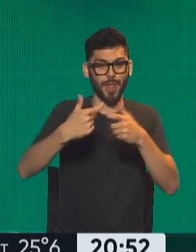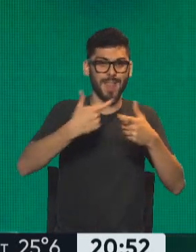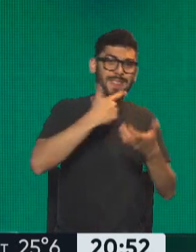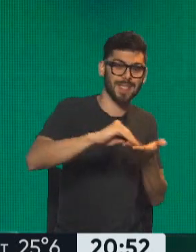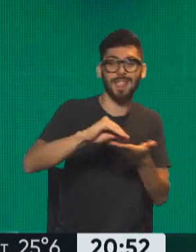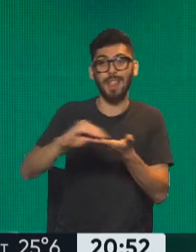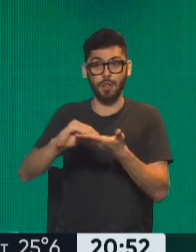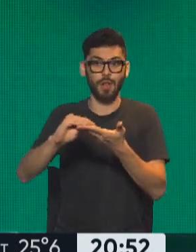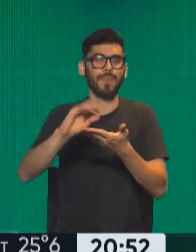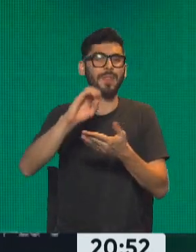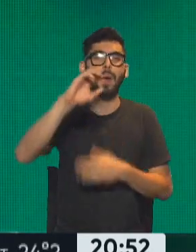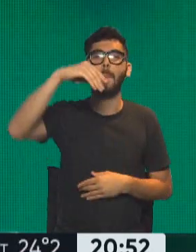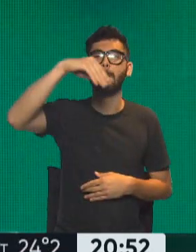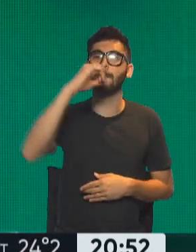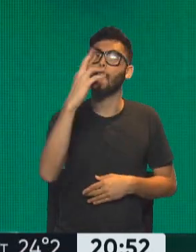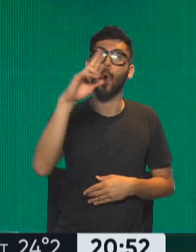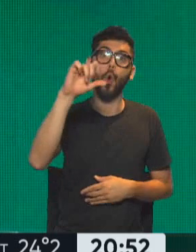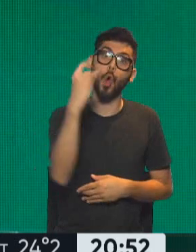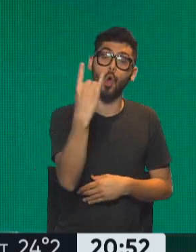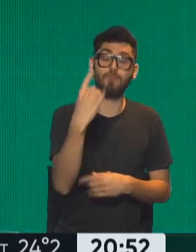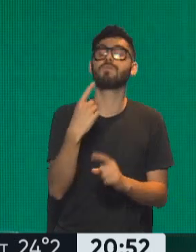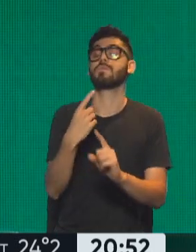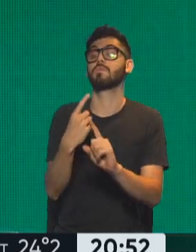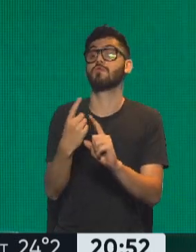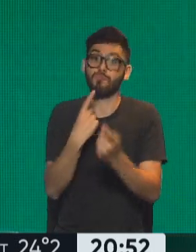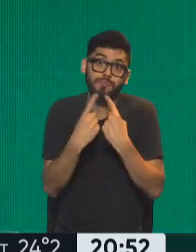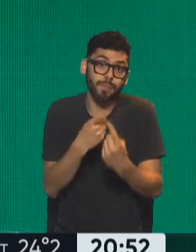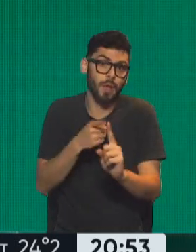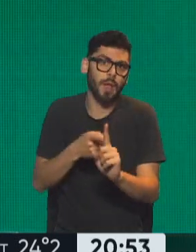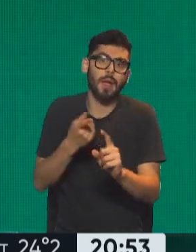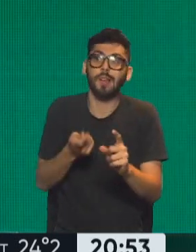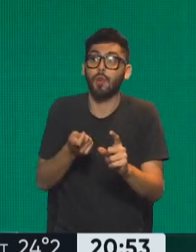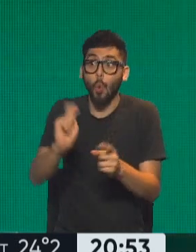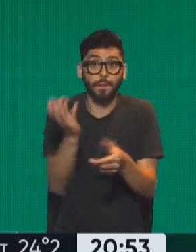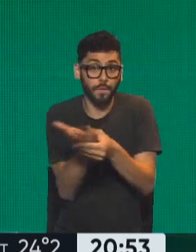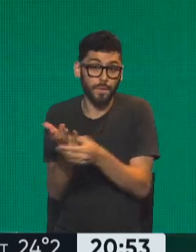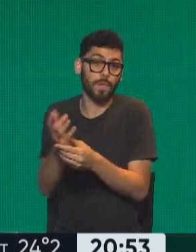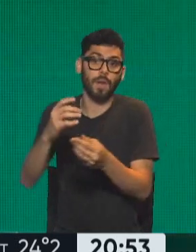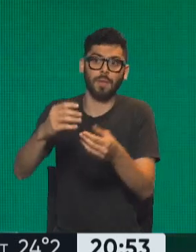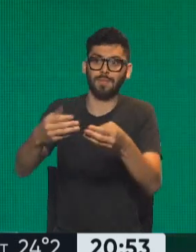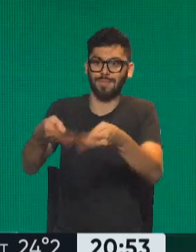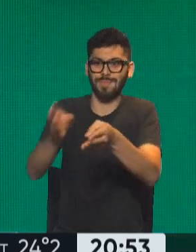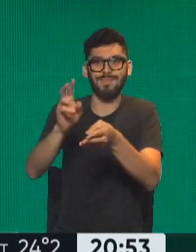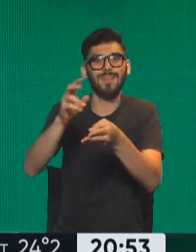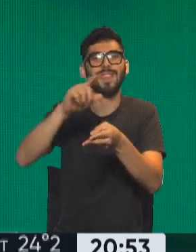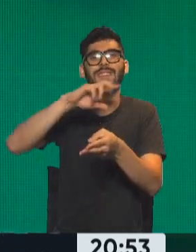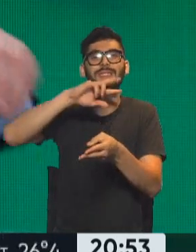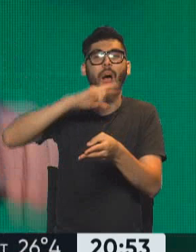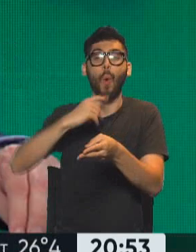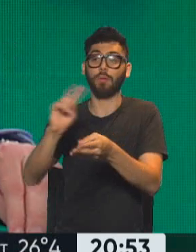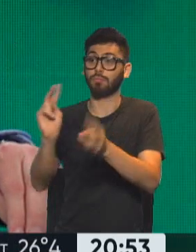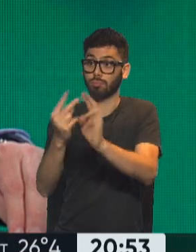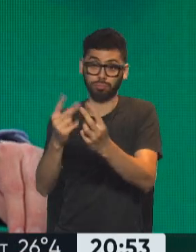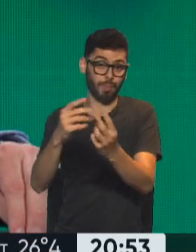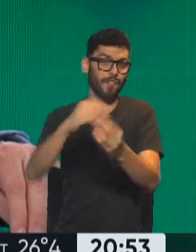refiero a leopoldo moreau y esto nos decía sobre muchas causas recordemos los familiares que fueron espiados del submarino ara san juan'